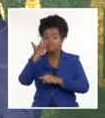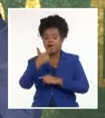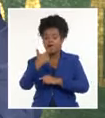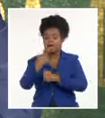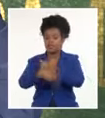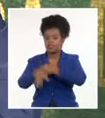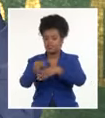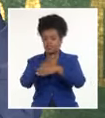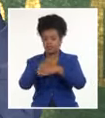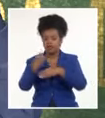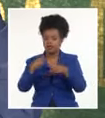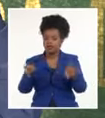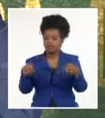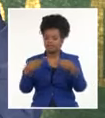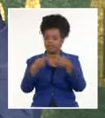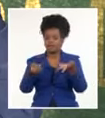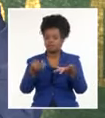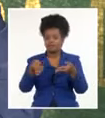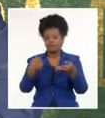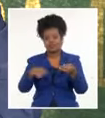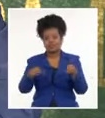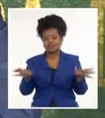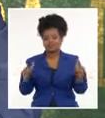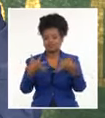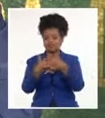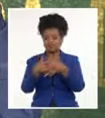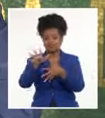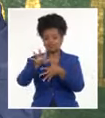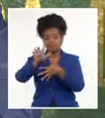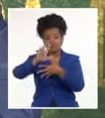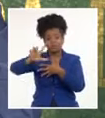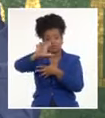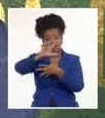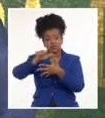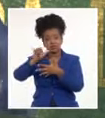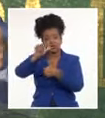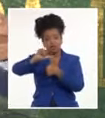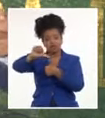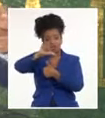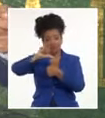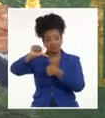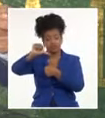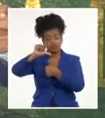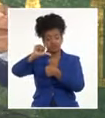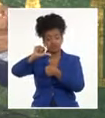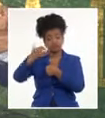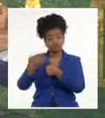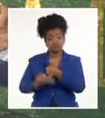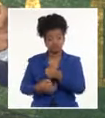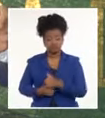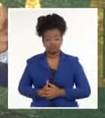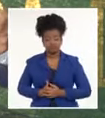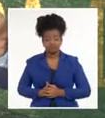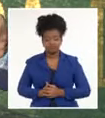encuentro de los pueblos de América Latina y el Caribe. Y creo que esto tiene que ver